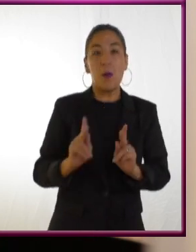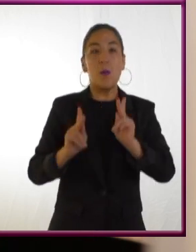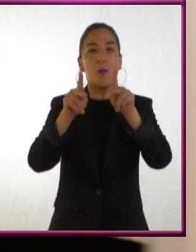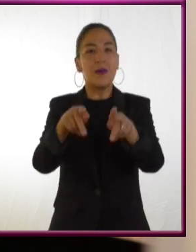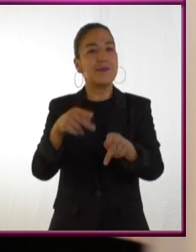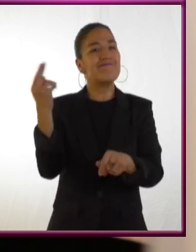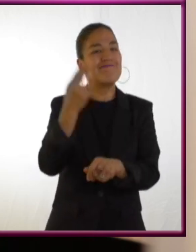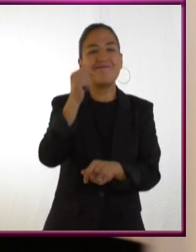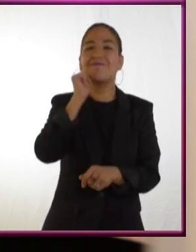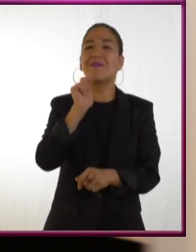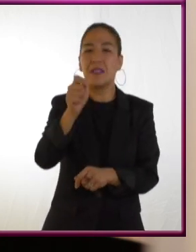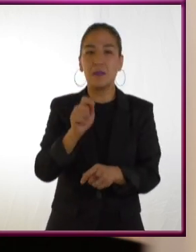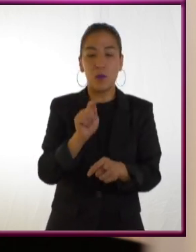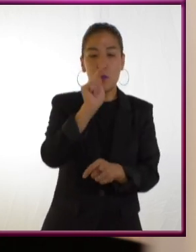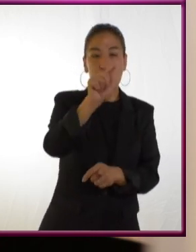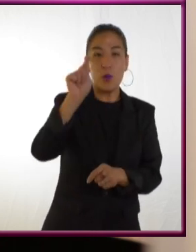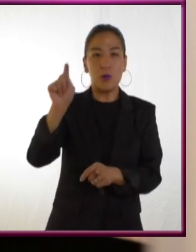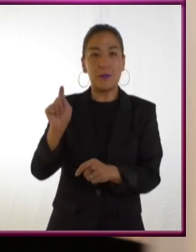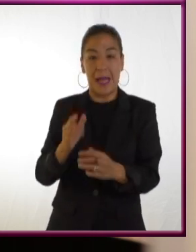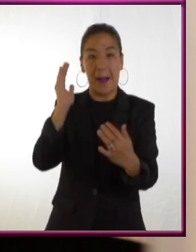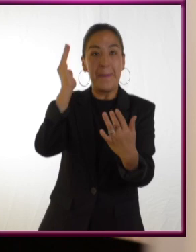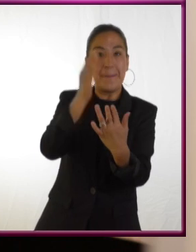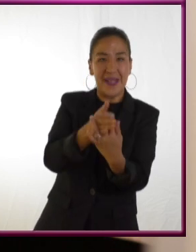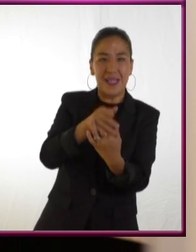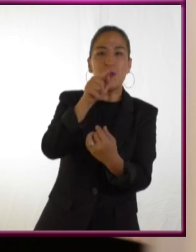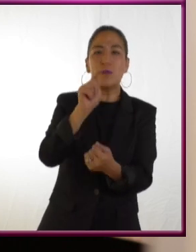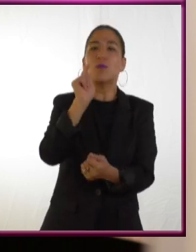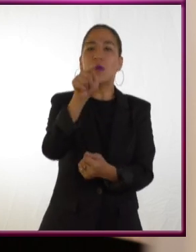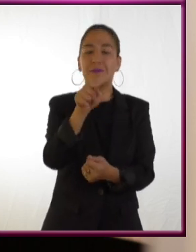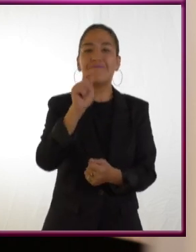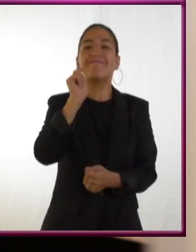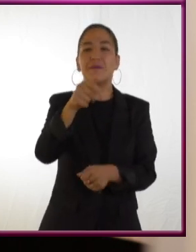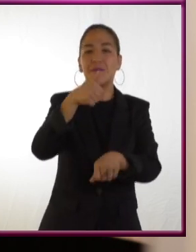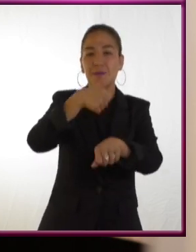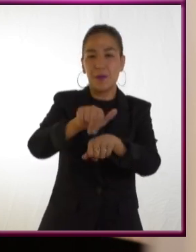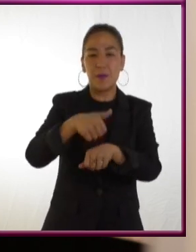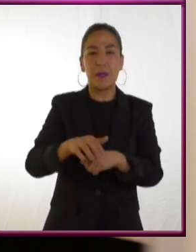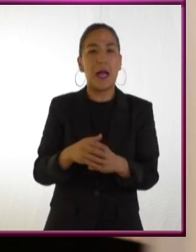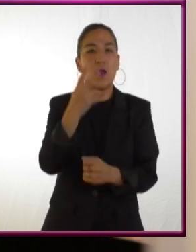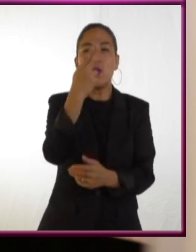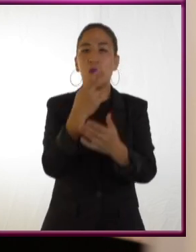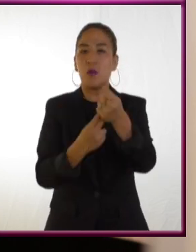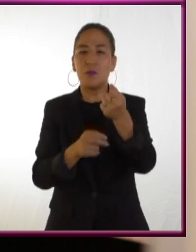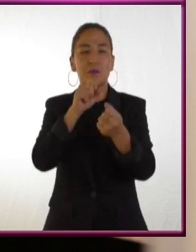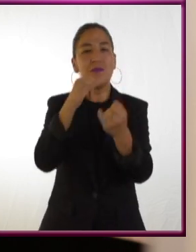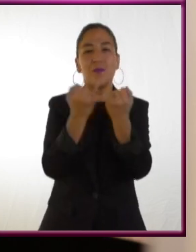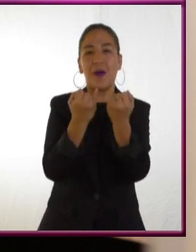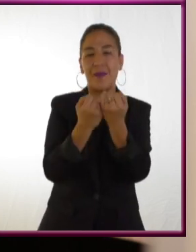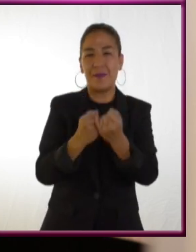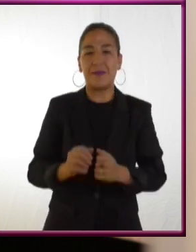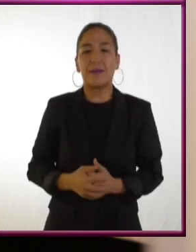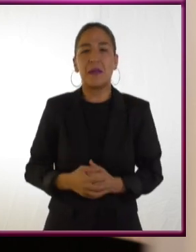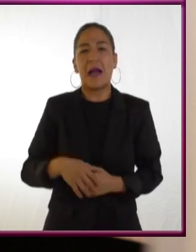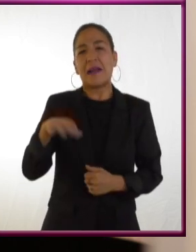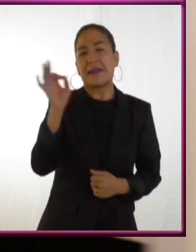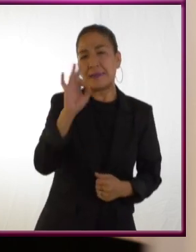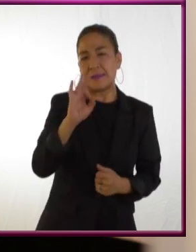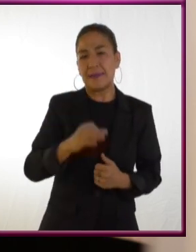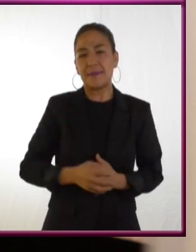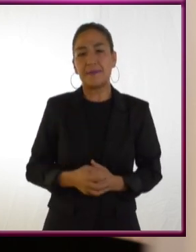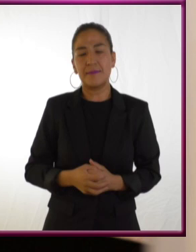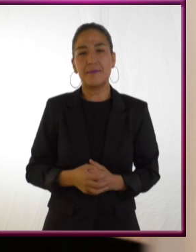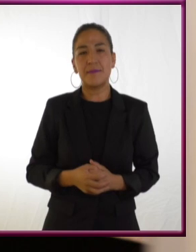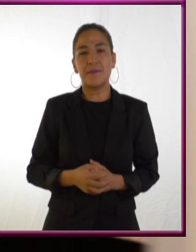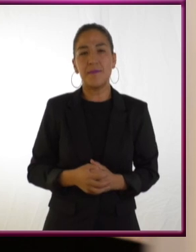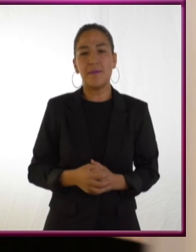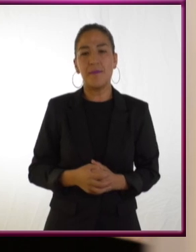los puentes, necesitamos siempre que los puntos intermedios por los que vamos a pasar tengan un número par de puentes a los que llegan. Si